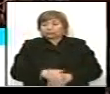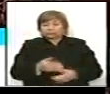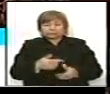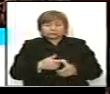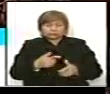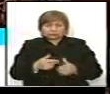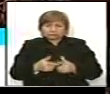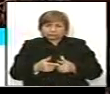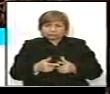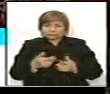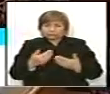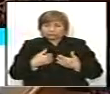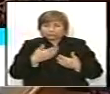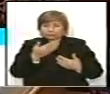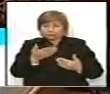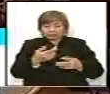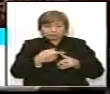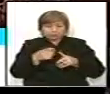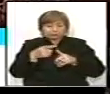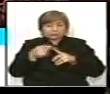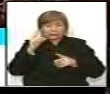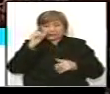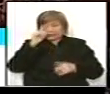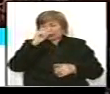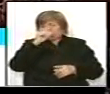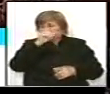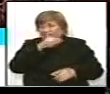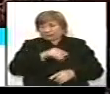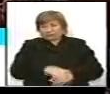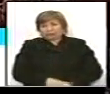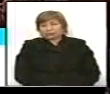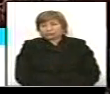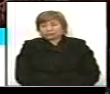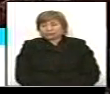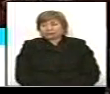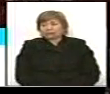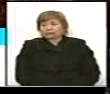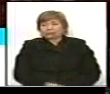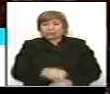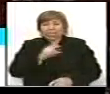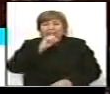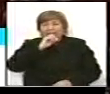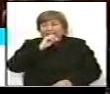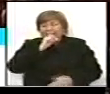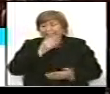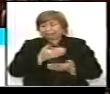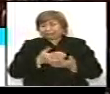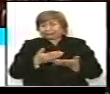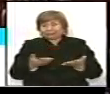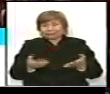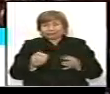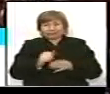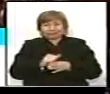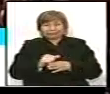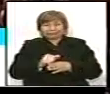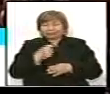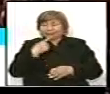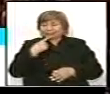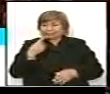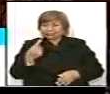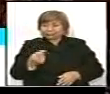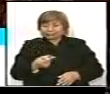Entonces, las que tienen dificultad con ser egoístas, en este ejercicio